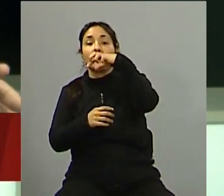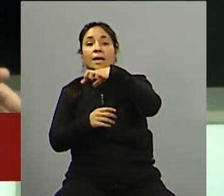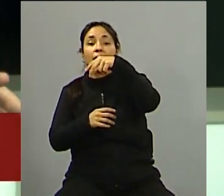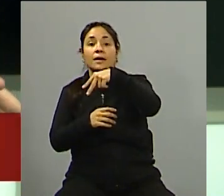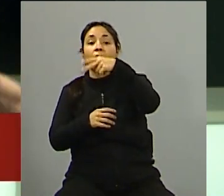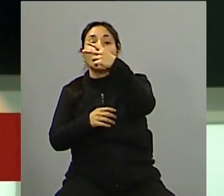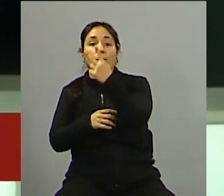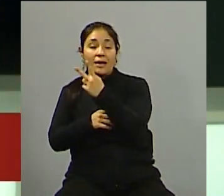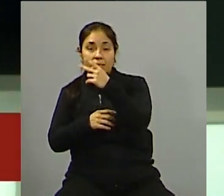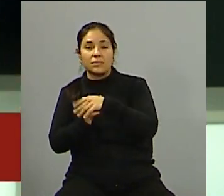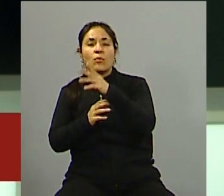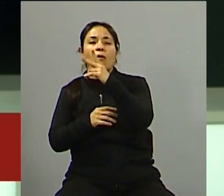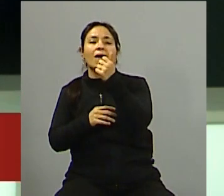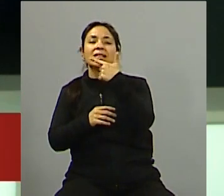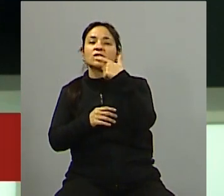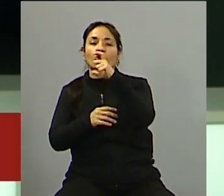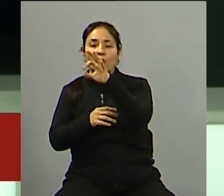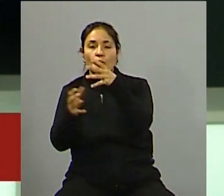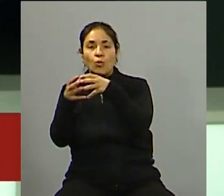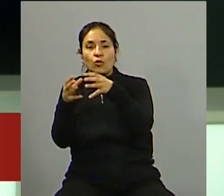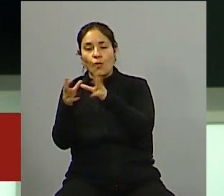otro lado, ¿sí?